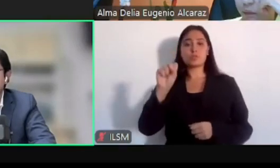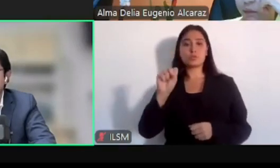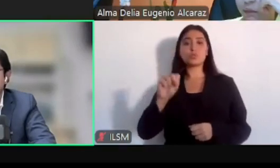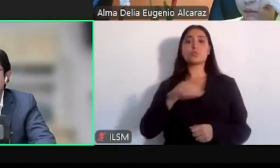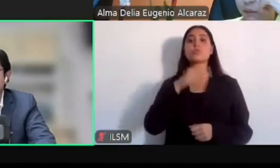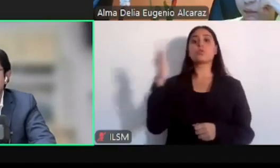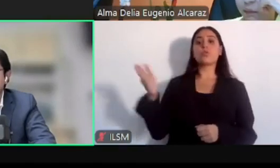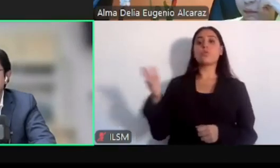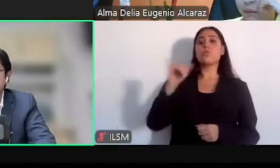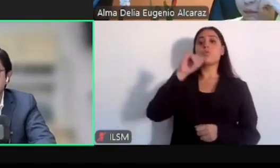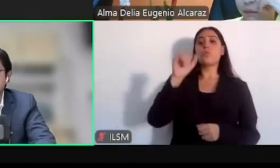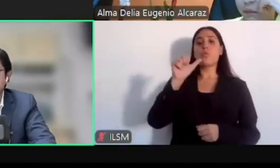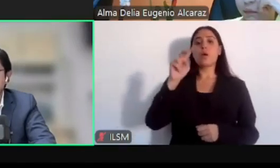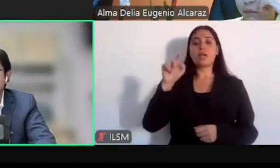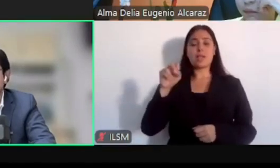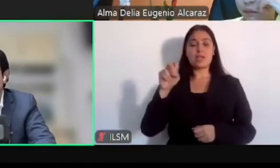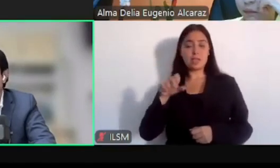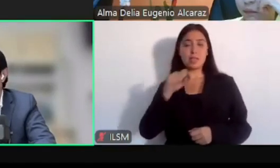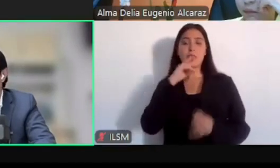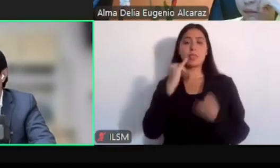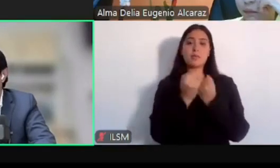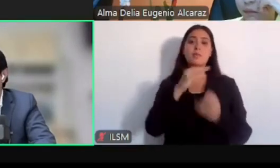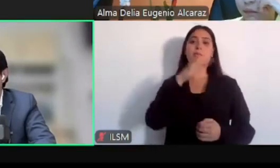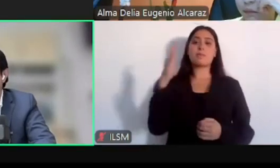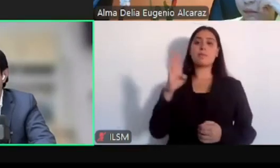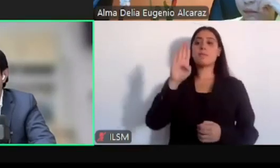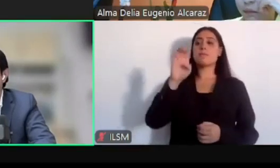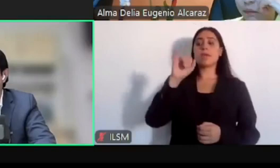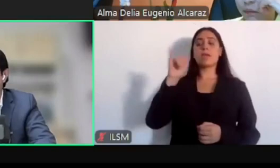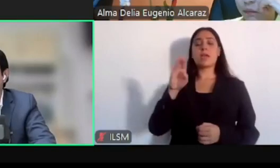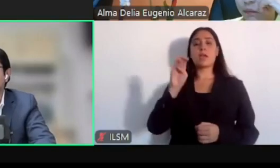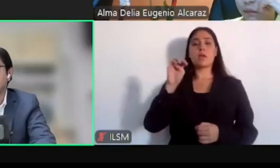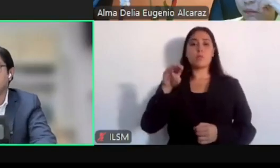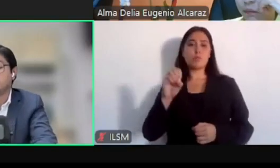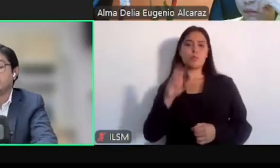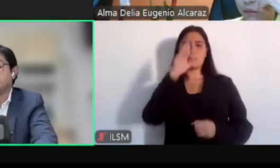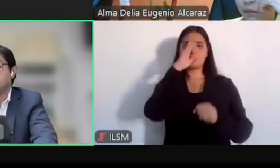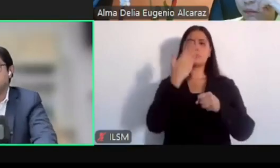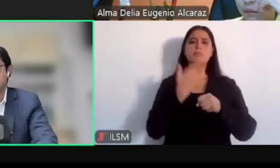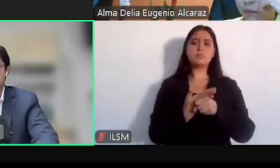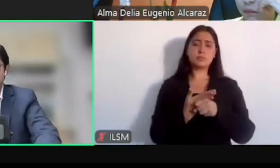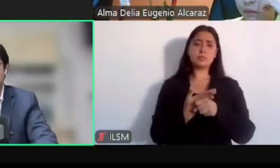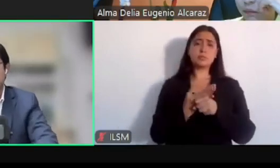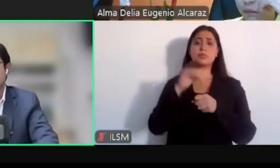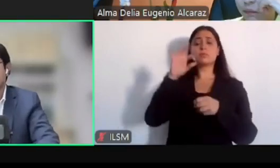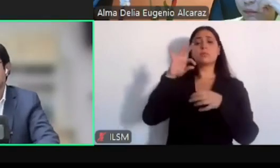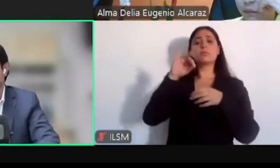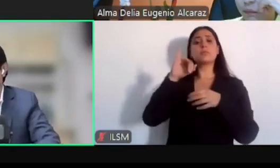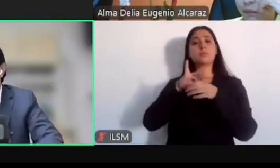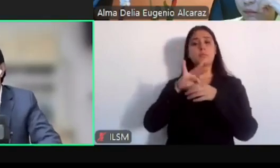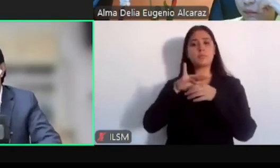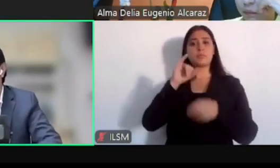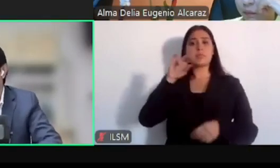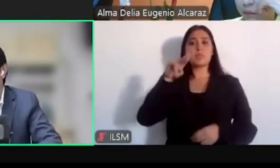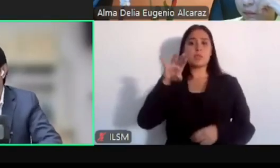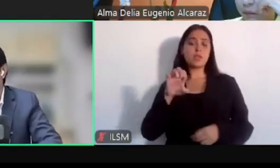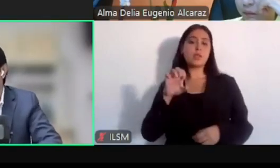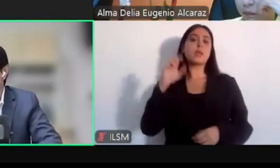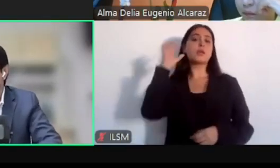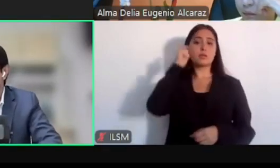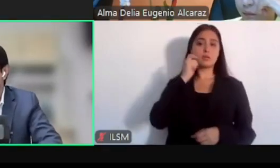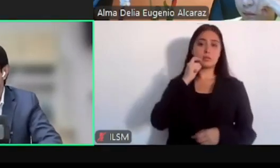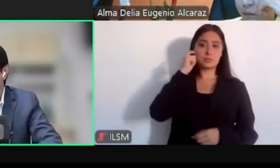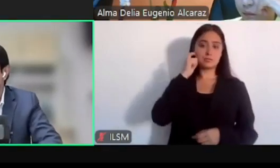her yam cromo responsable deluto electoral y de participación ciudadana del Estado de